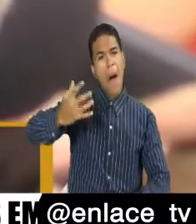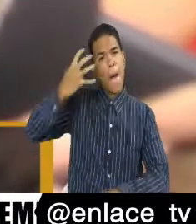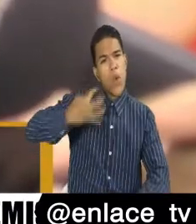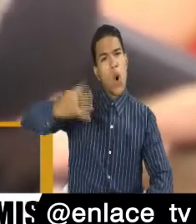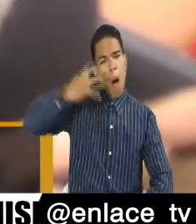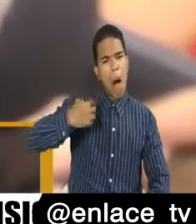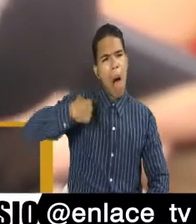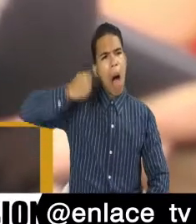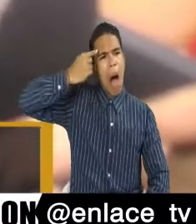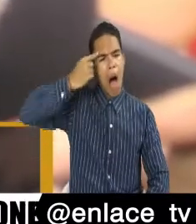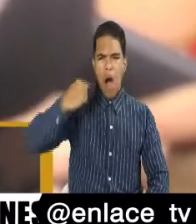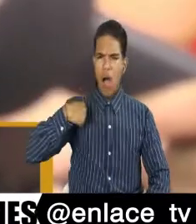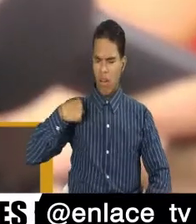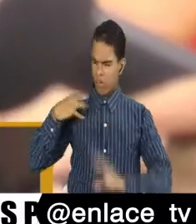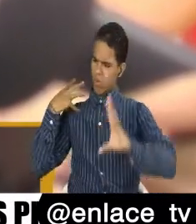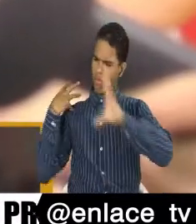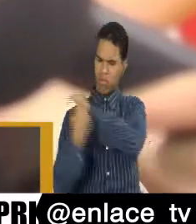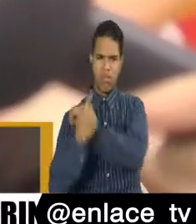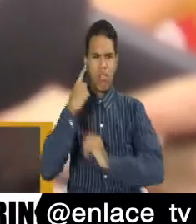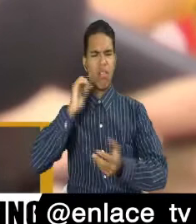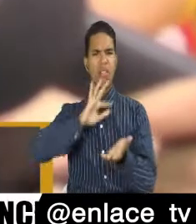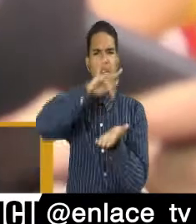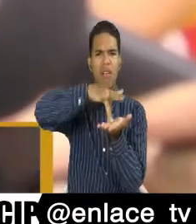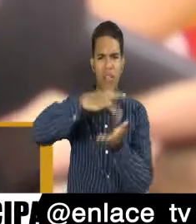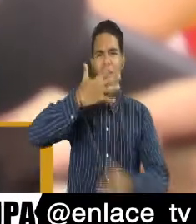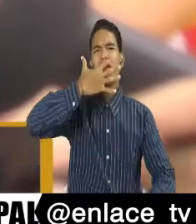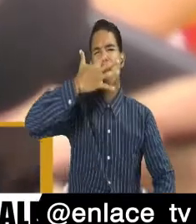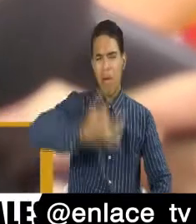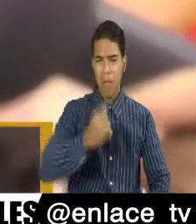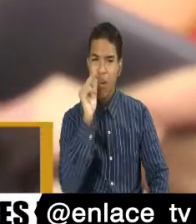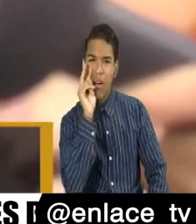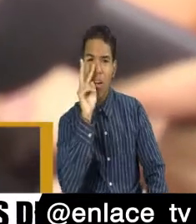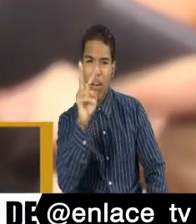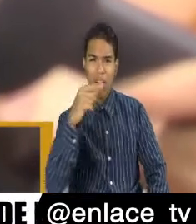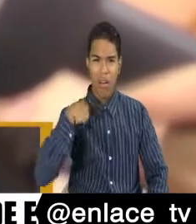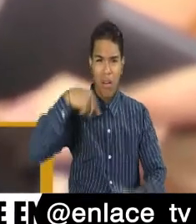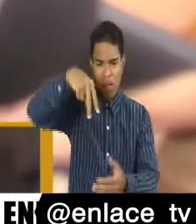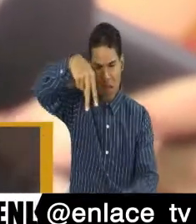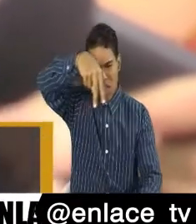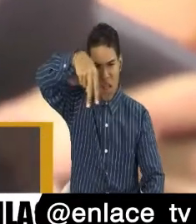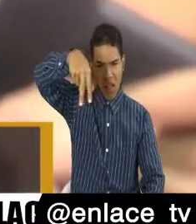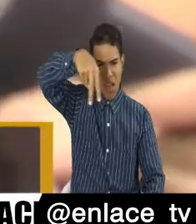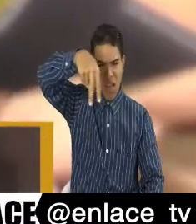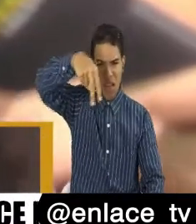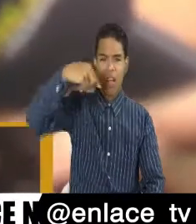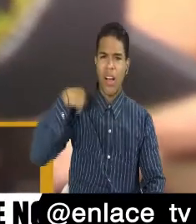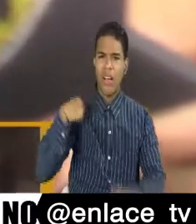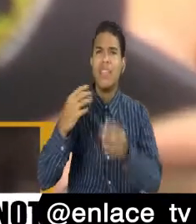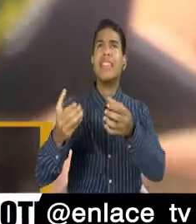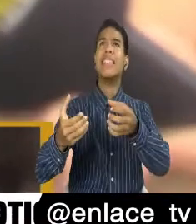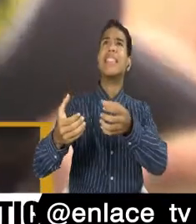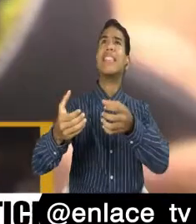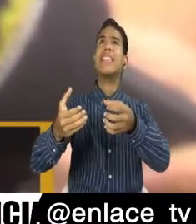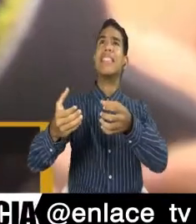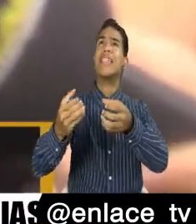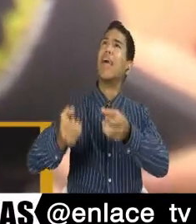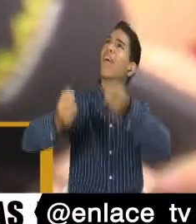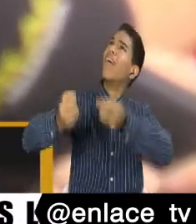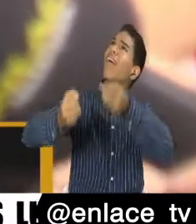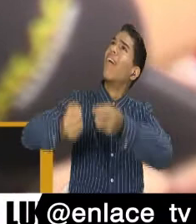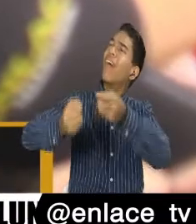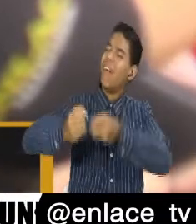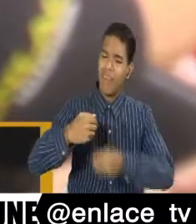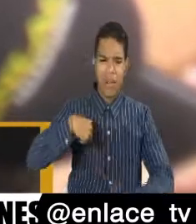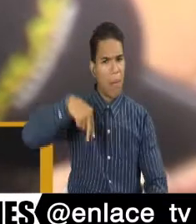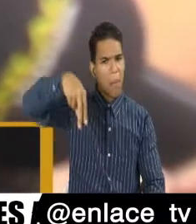Entonces fue cuando yo salí para allá y sí estaba ahí guindado. Entonces yo lo suspendía porque yo mi esperanza era que él estaba vivo. Pero